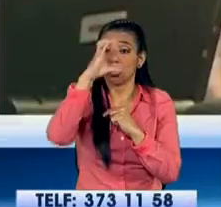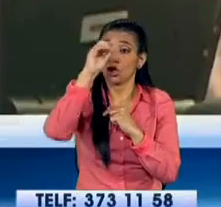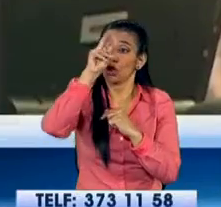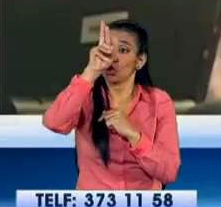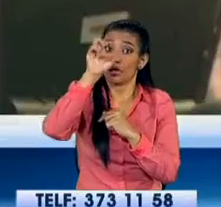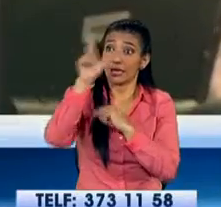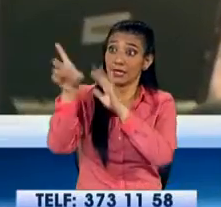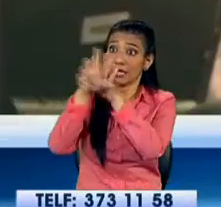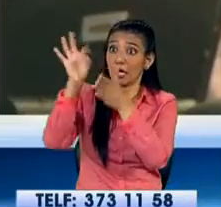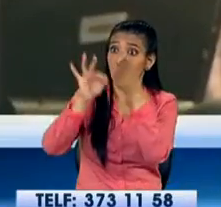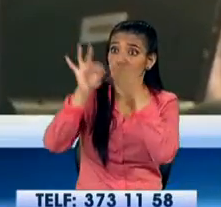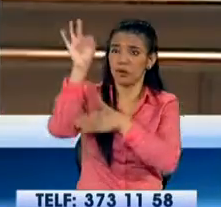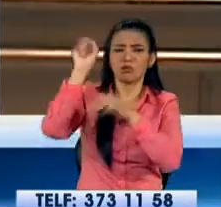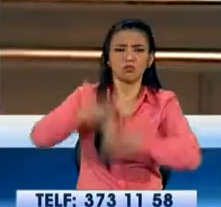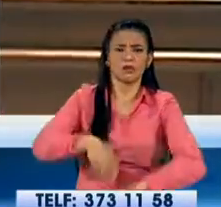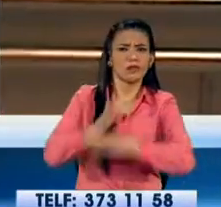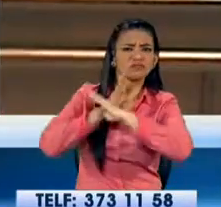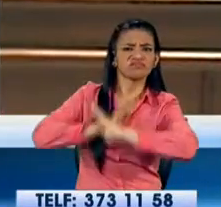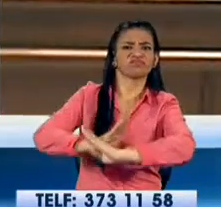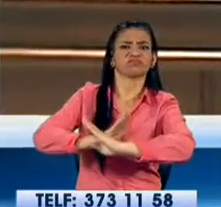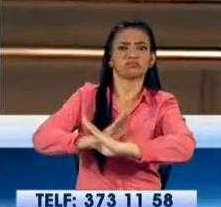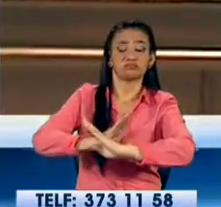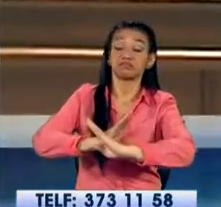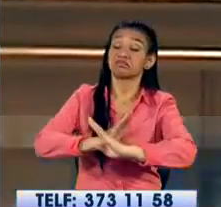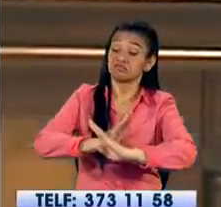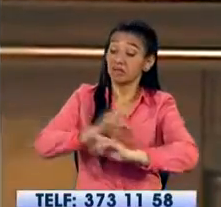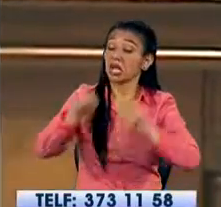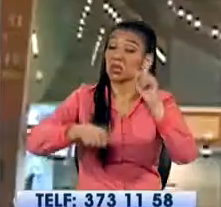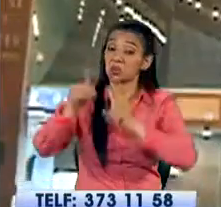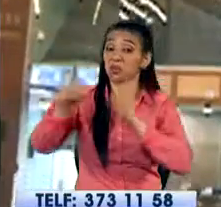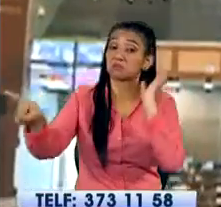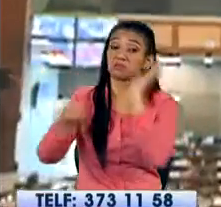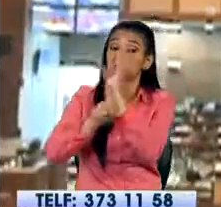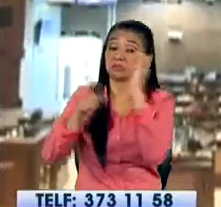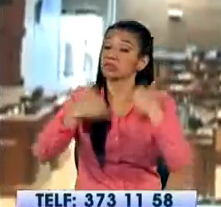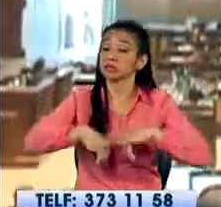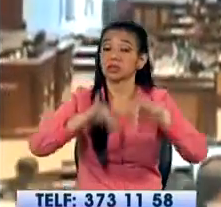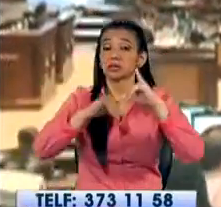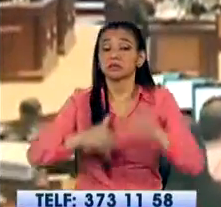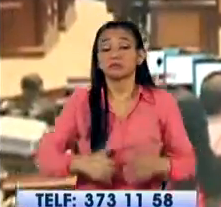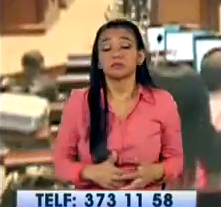si la ley es aprobada y no se resuelven los nudos críticos. Informó Javier Gallo.